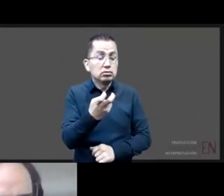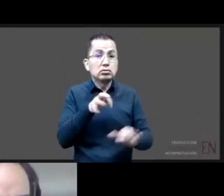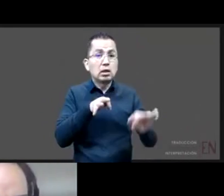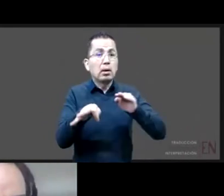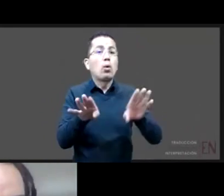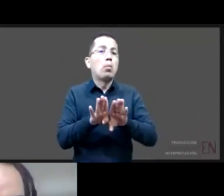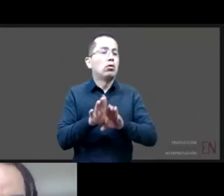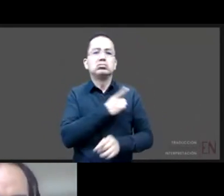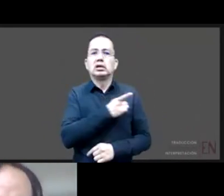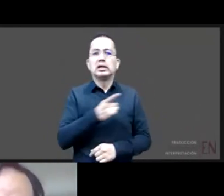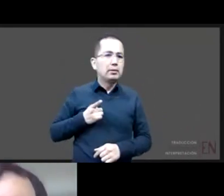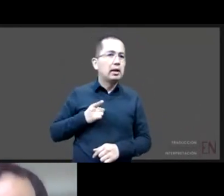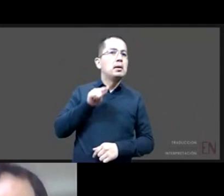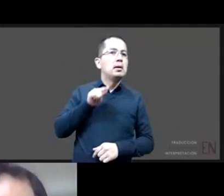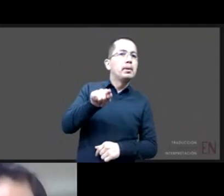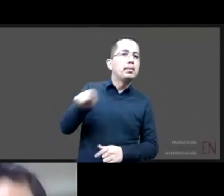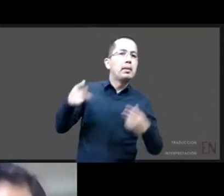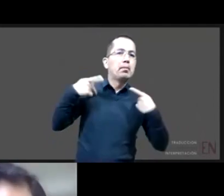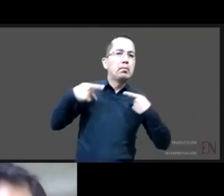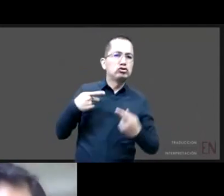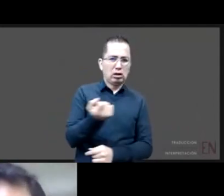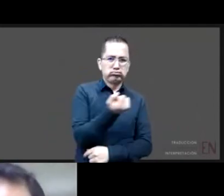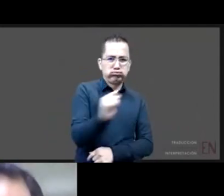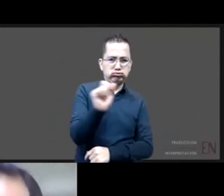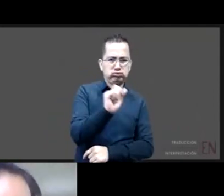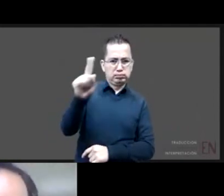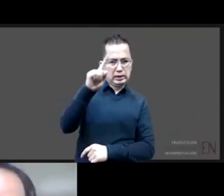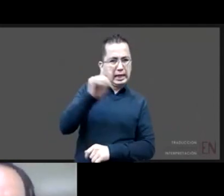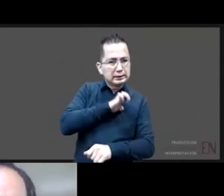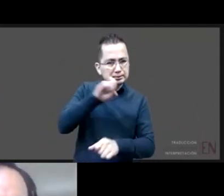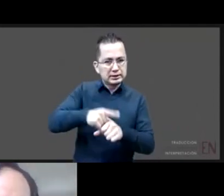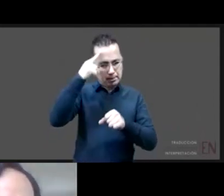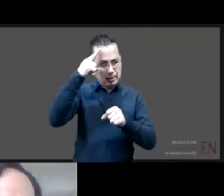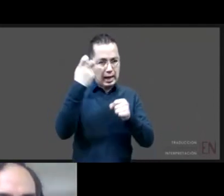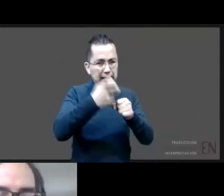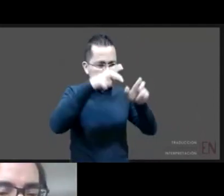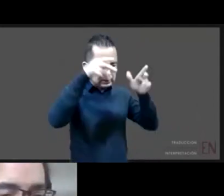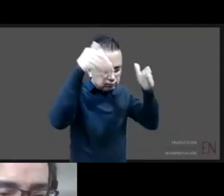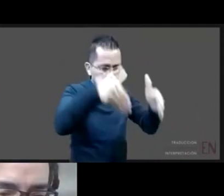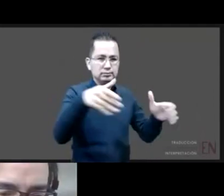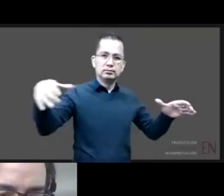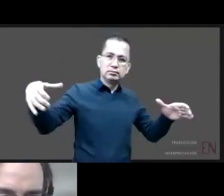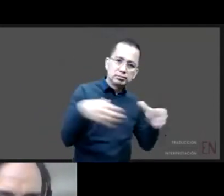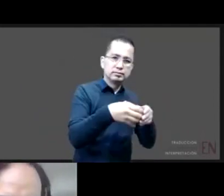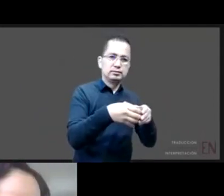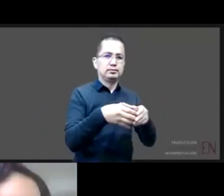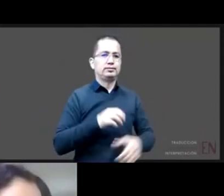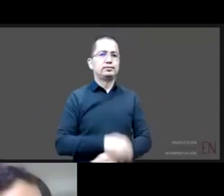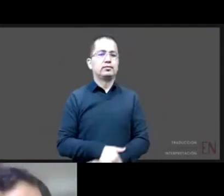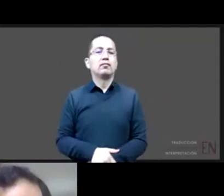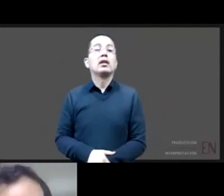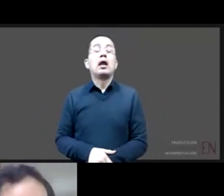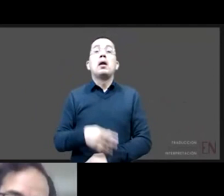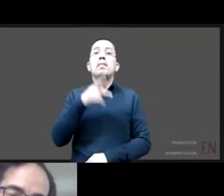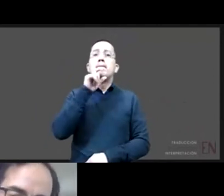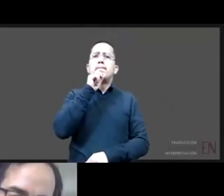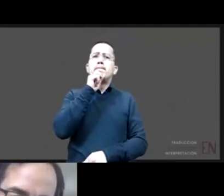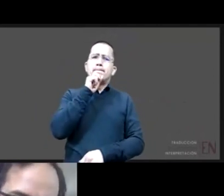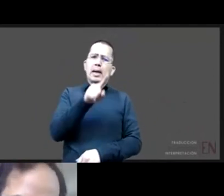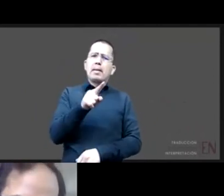otras situaciones que son situaciones en las cuales los chicos están construyendo cambio están ejerciendo